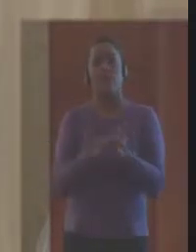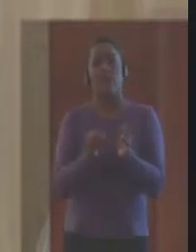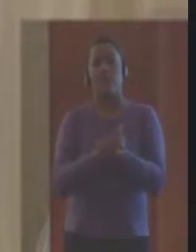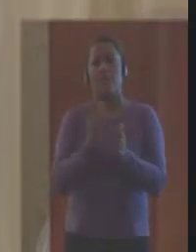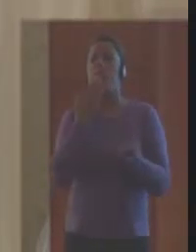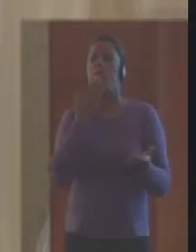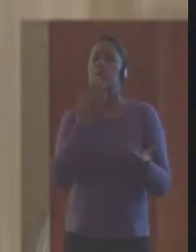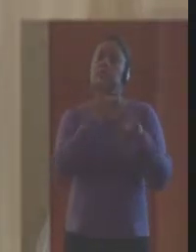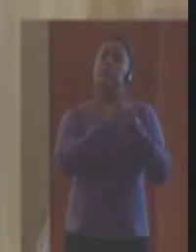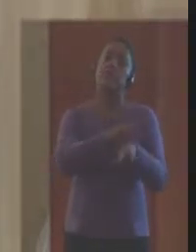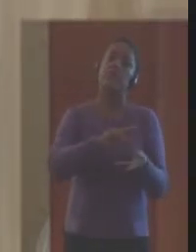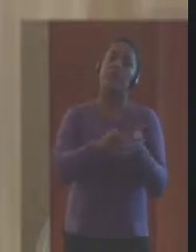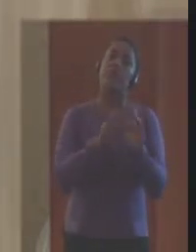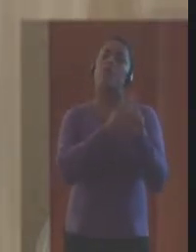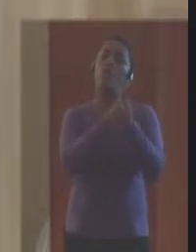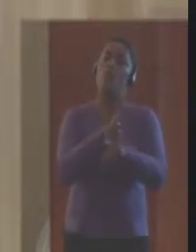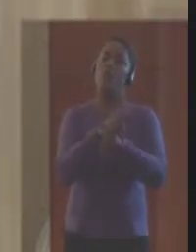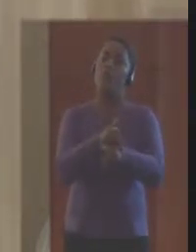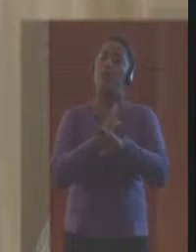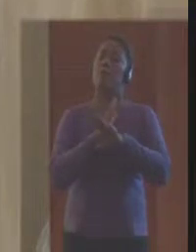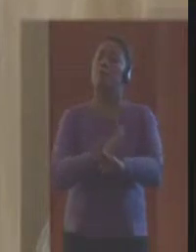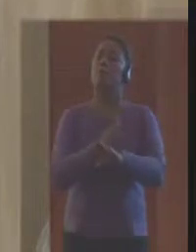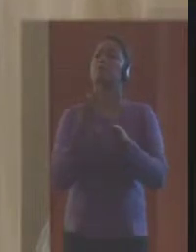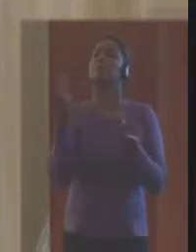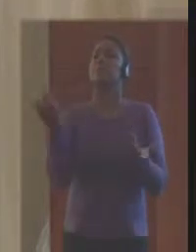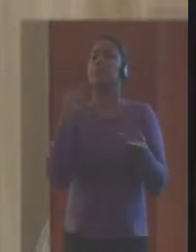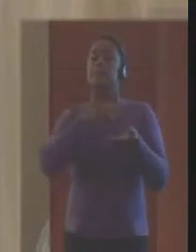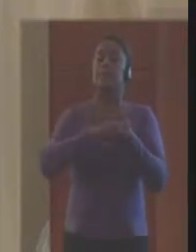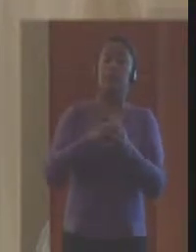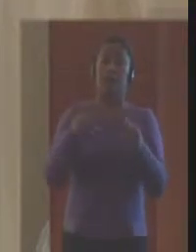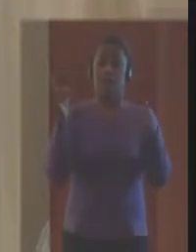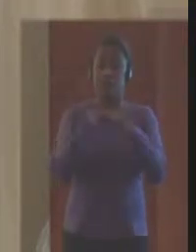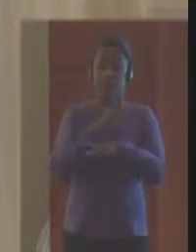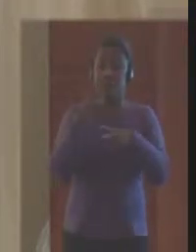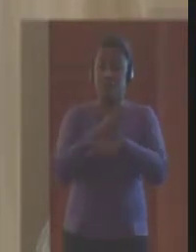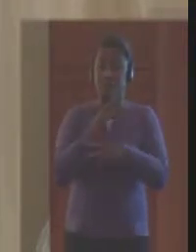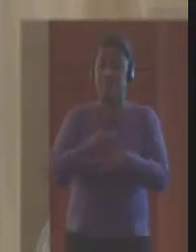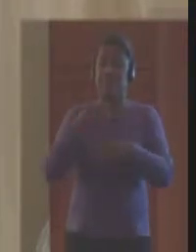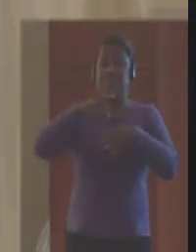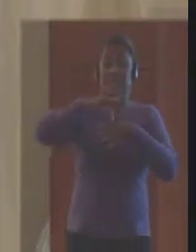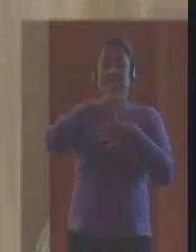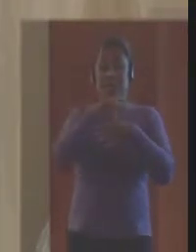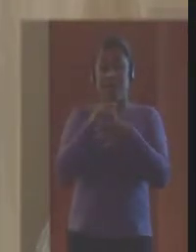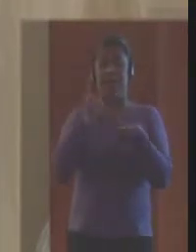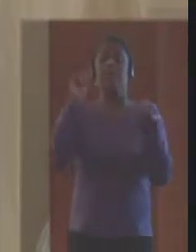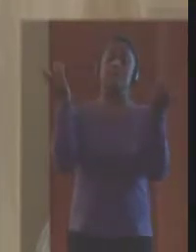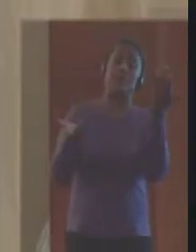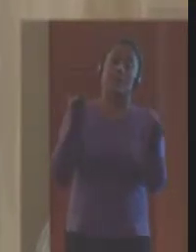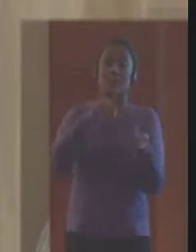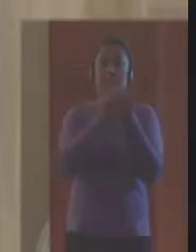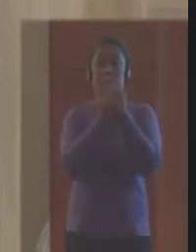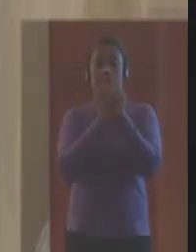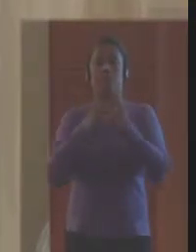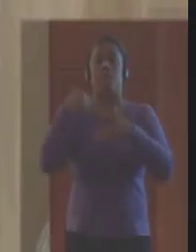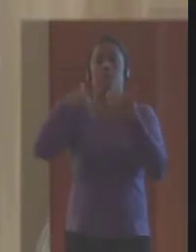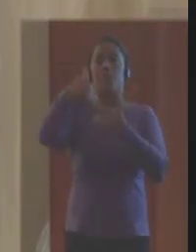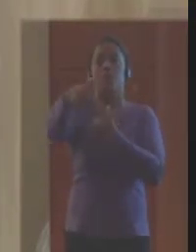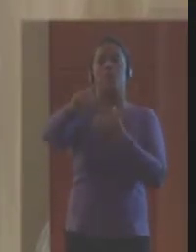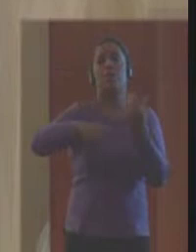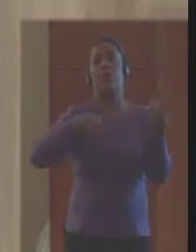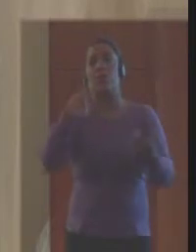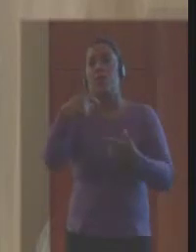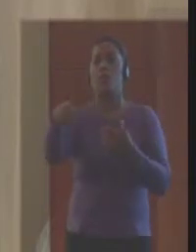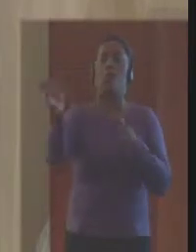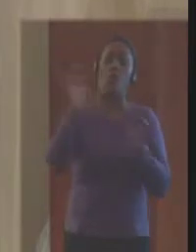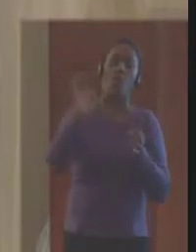de precaución, en el que los mapas de amenaza y riesgo seguramente podrían tener unos cambios frente a la frecuencia, más no a la intensidad